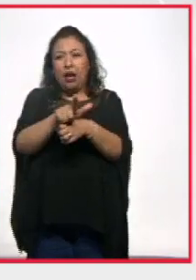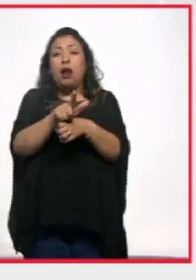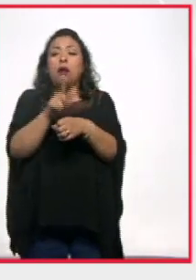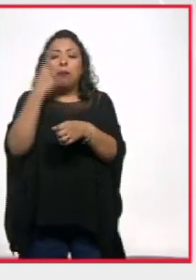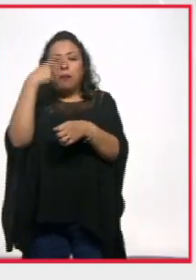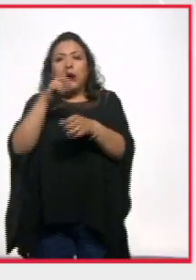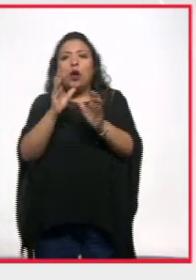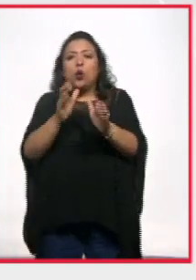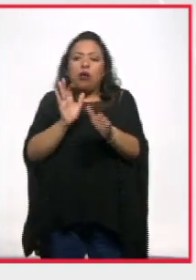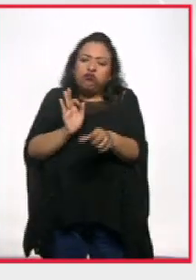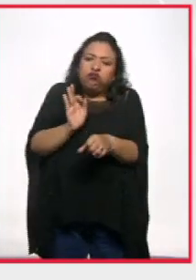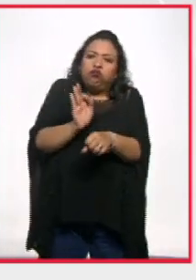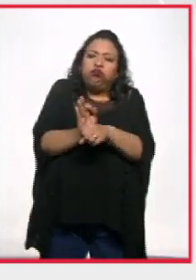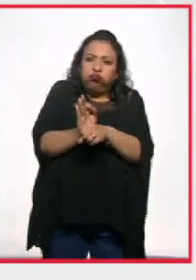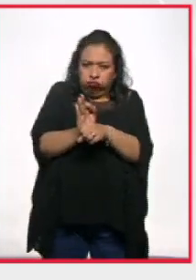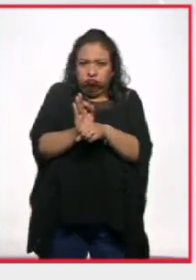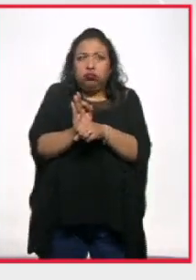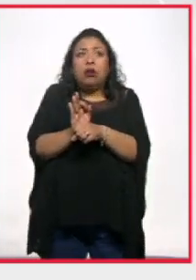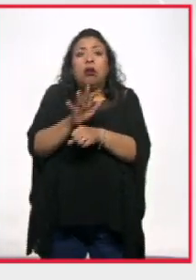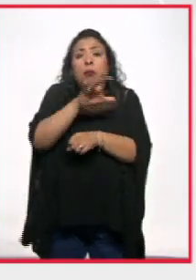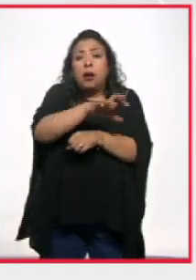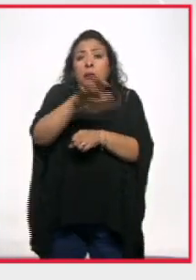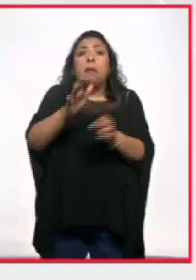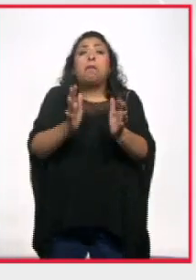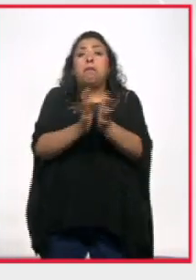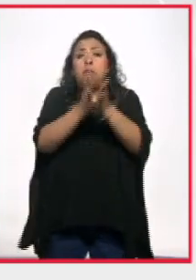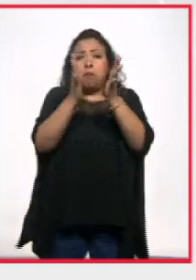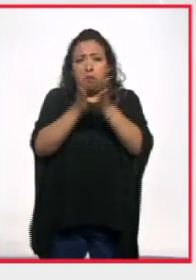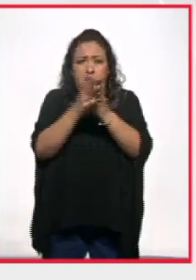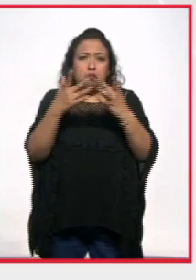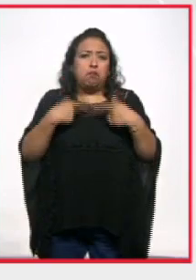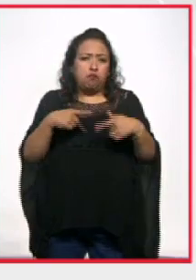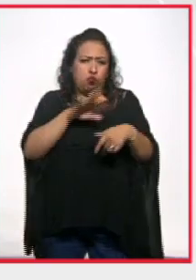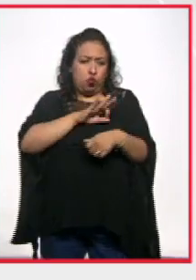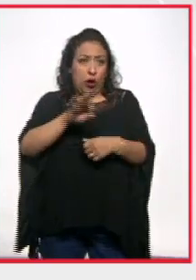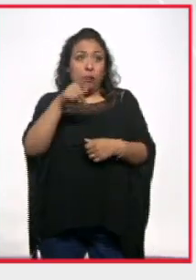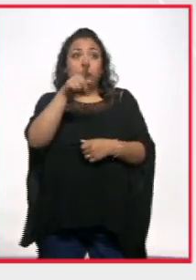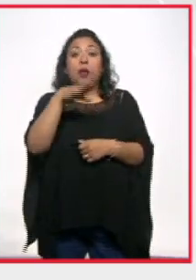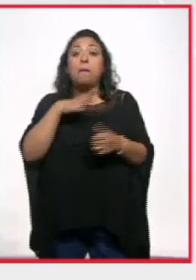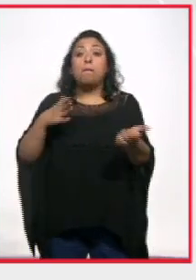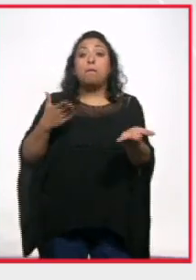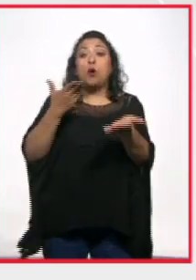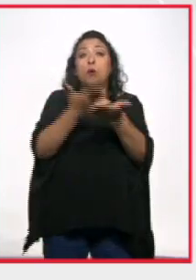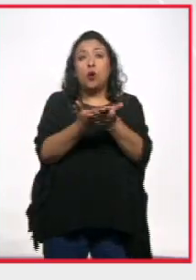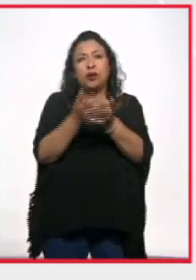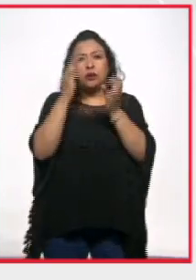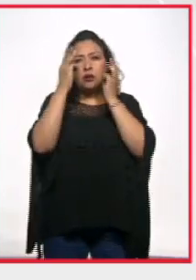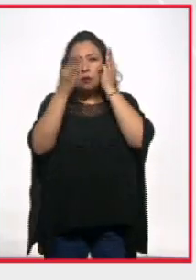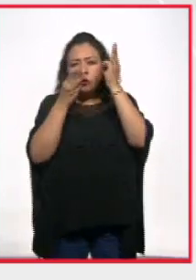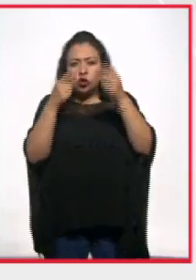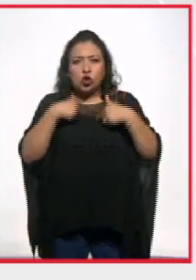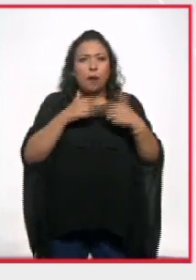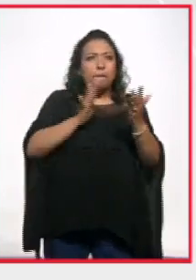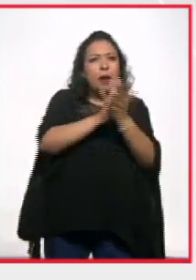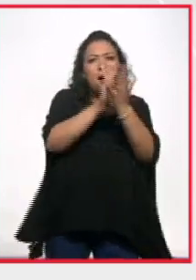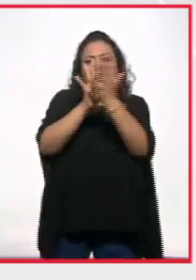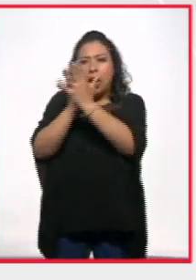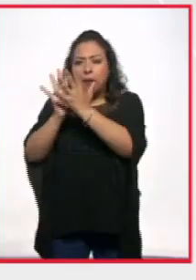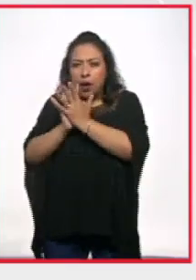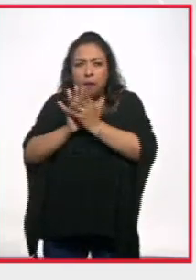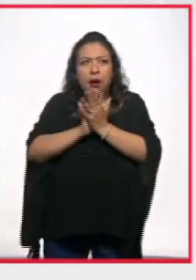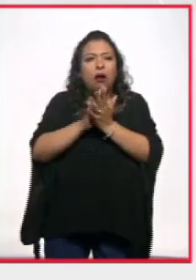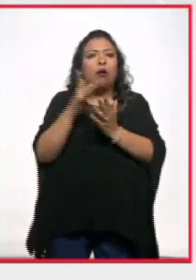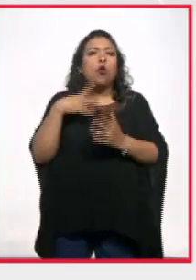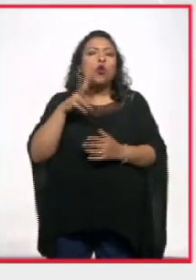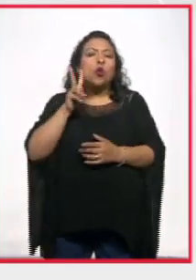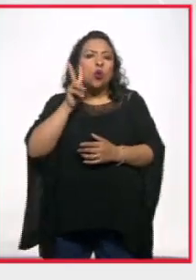acciones de conservación y mitigación con espacios participativos. Con una propuesta museográfica interactiva que lleva al visitante a